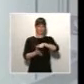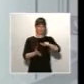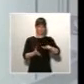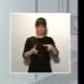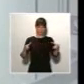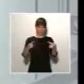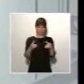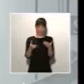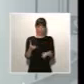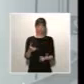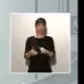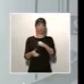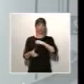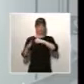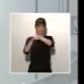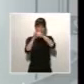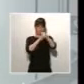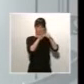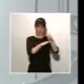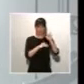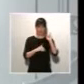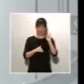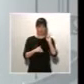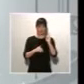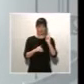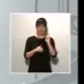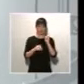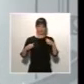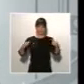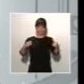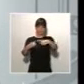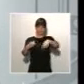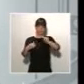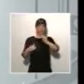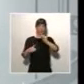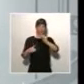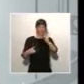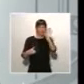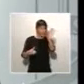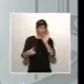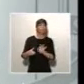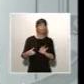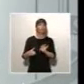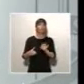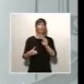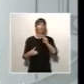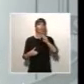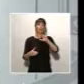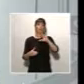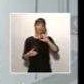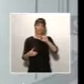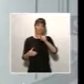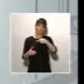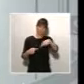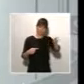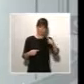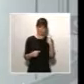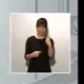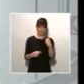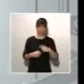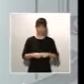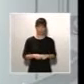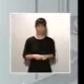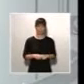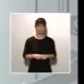centros hospitalarios y el 12% de ellas han requerido UCI. Como venimos diciendo,